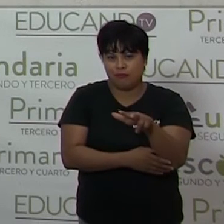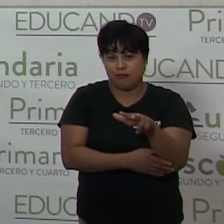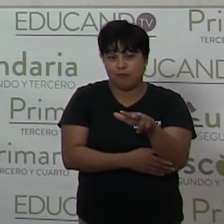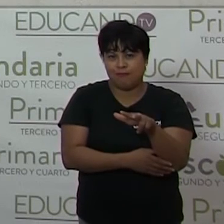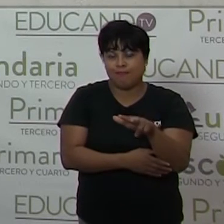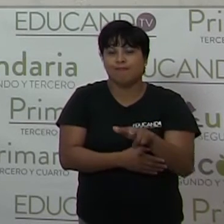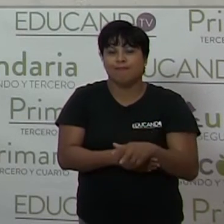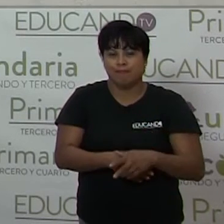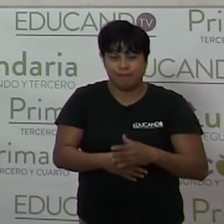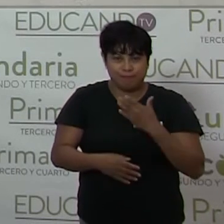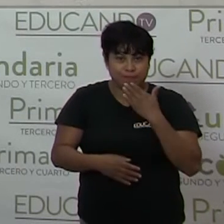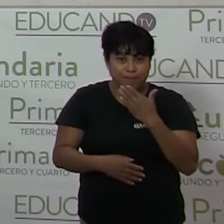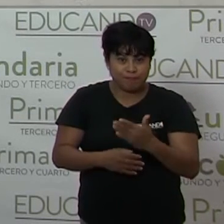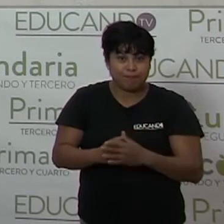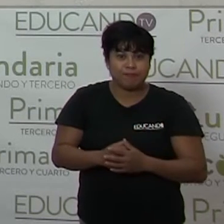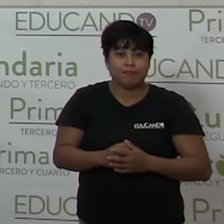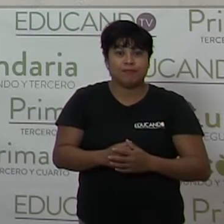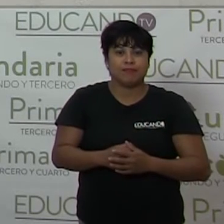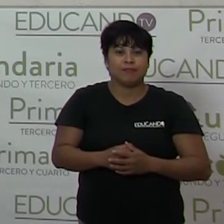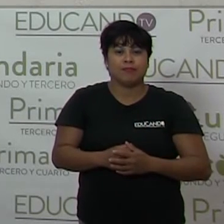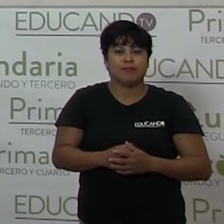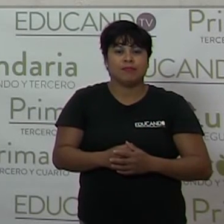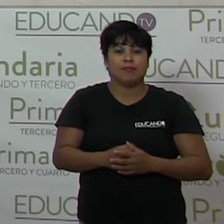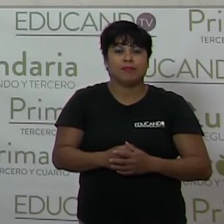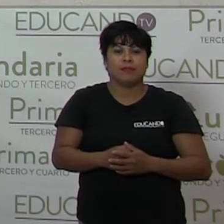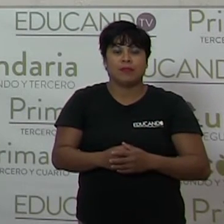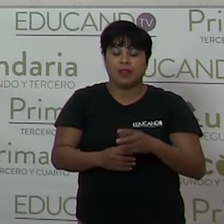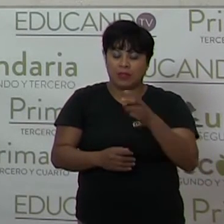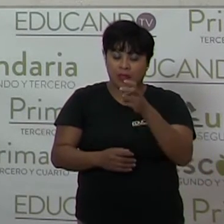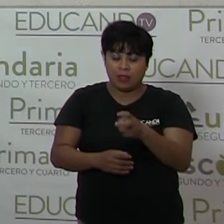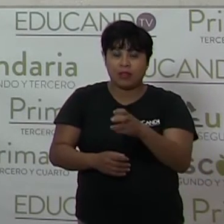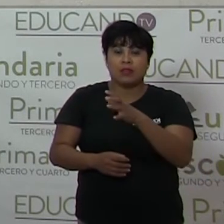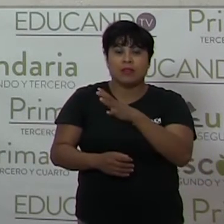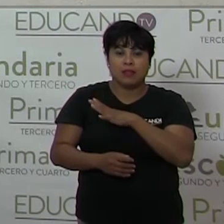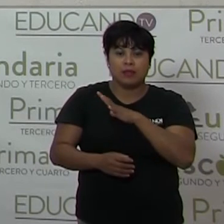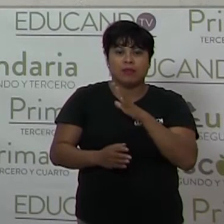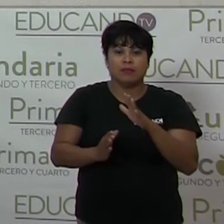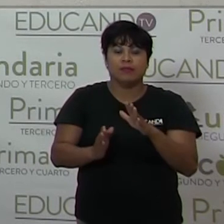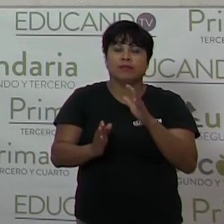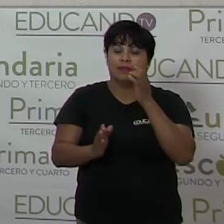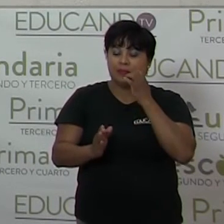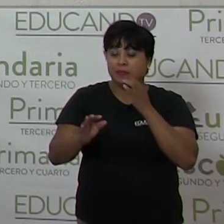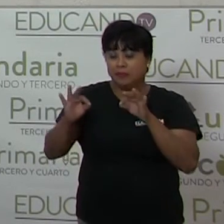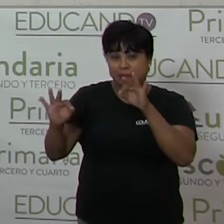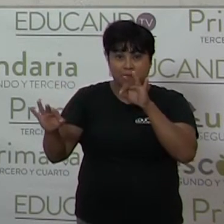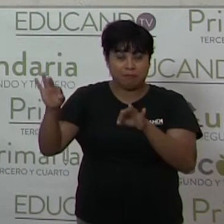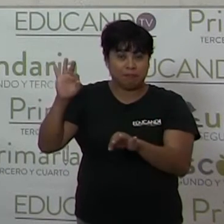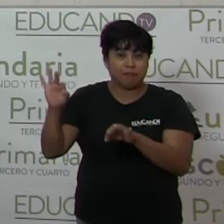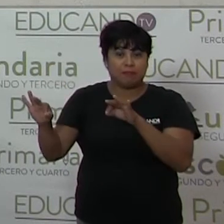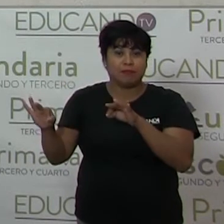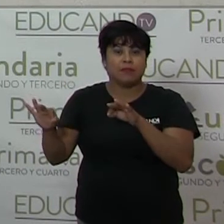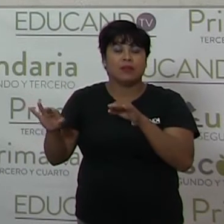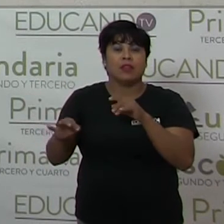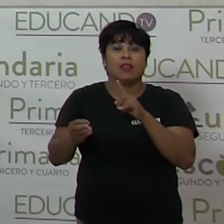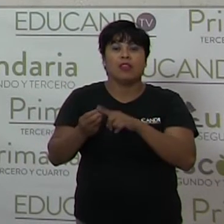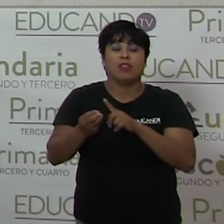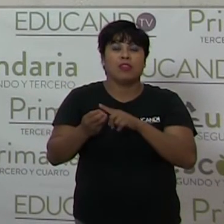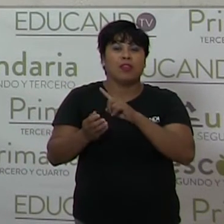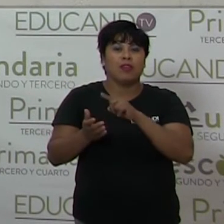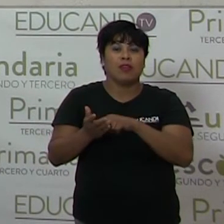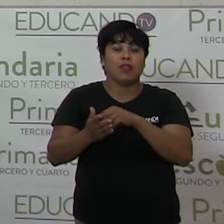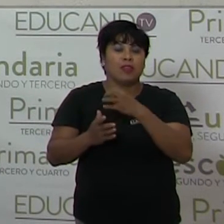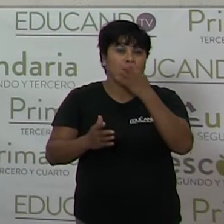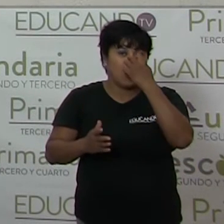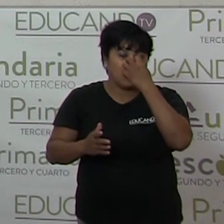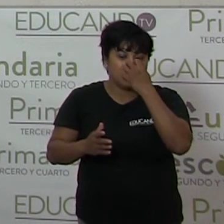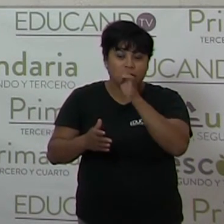18 y así es así es así es así es el milagro del oso porque aquí está